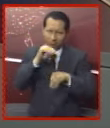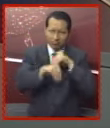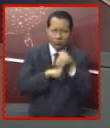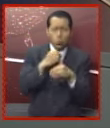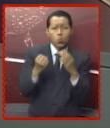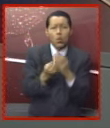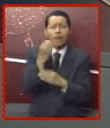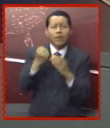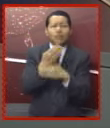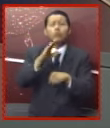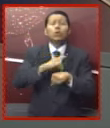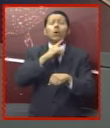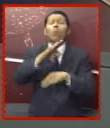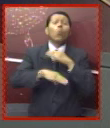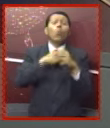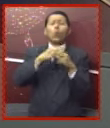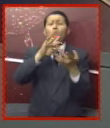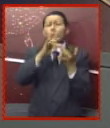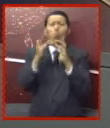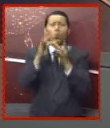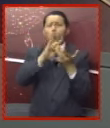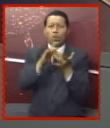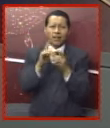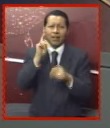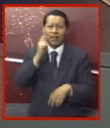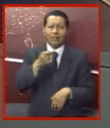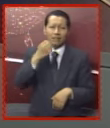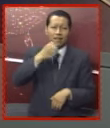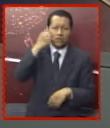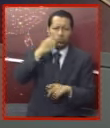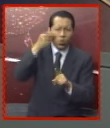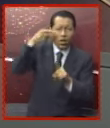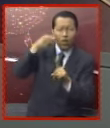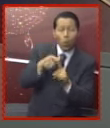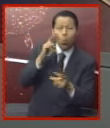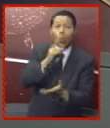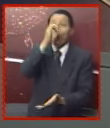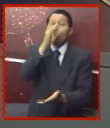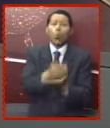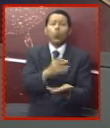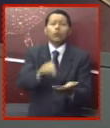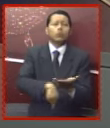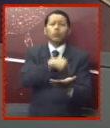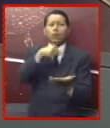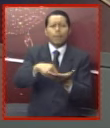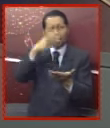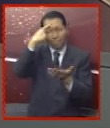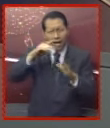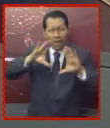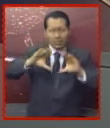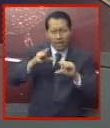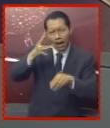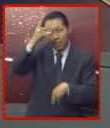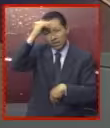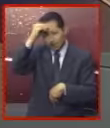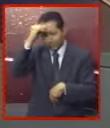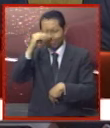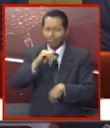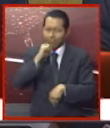nuevas realidades globales que ya no conciben a la escuela como el único lugar con posibilidades de enseñanza-aprendizaje.